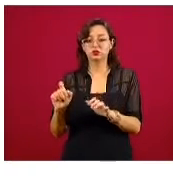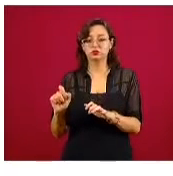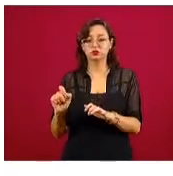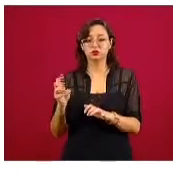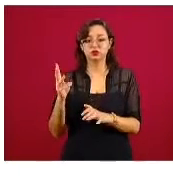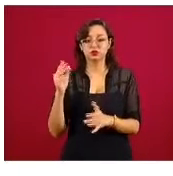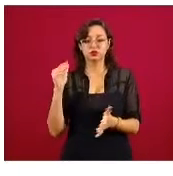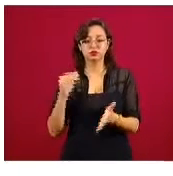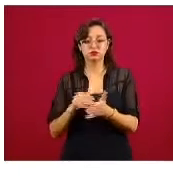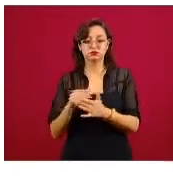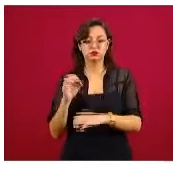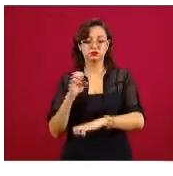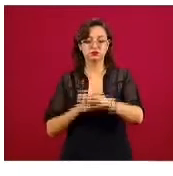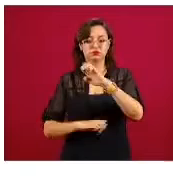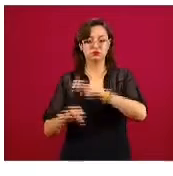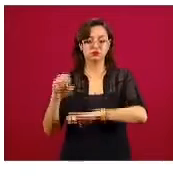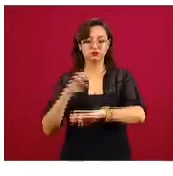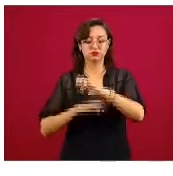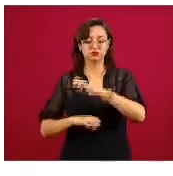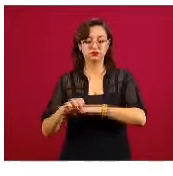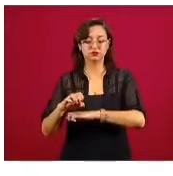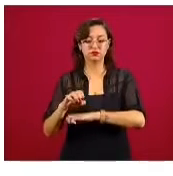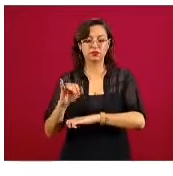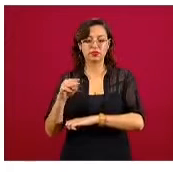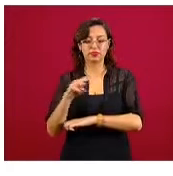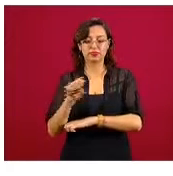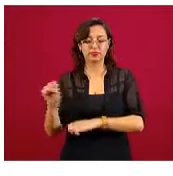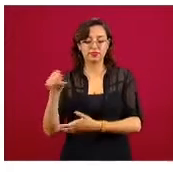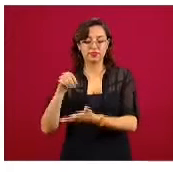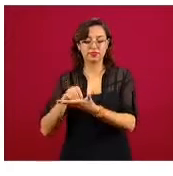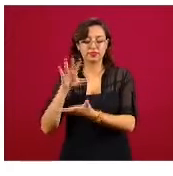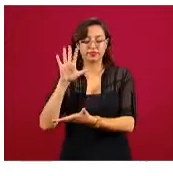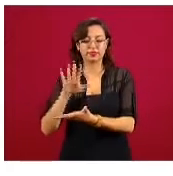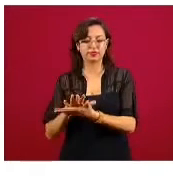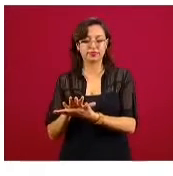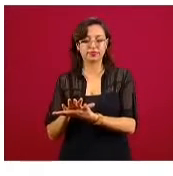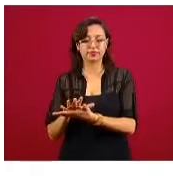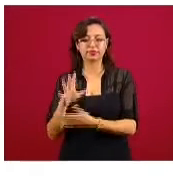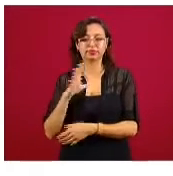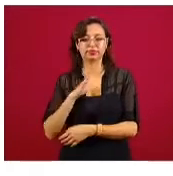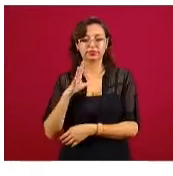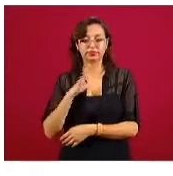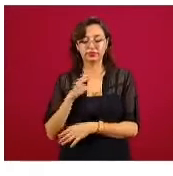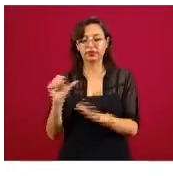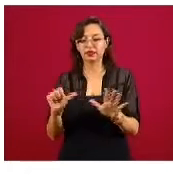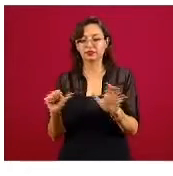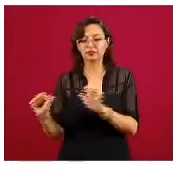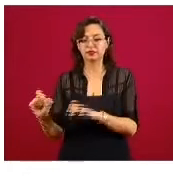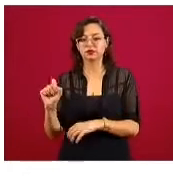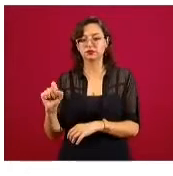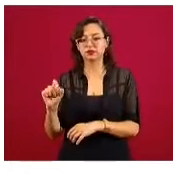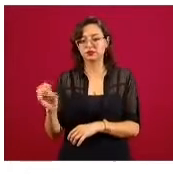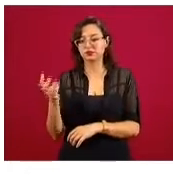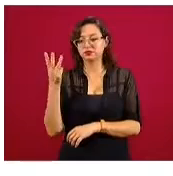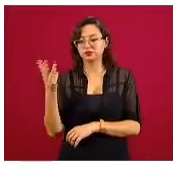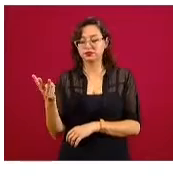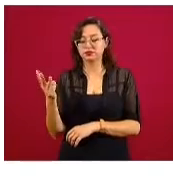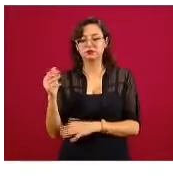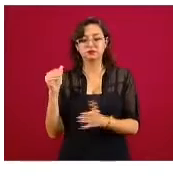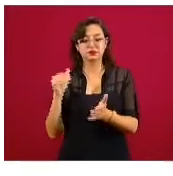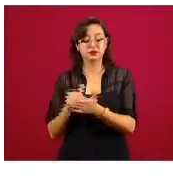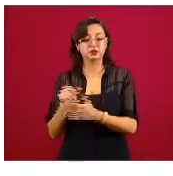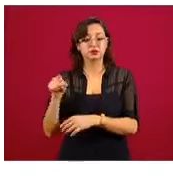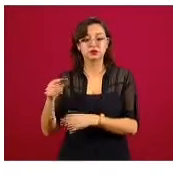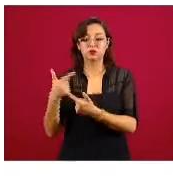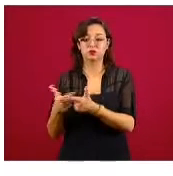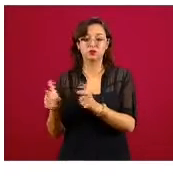923,000 empresas registradas en Seguro Social, tenemos 623,000, es decir, es el grupo más grande,